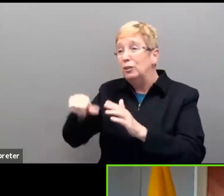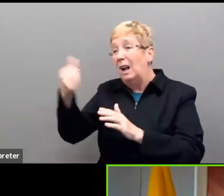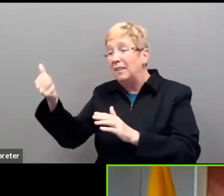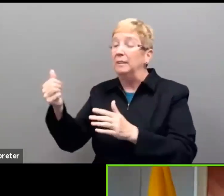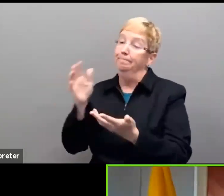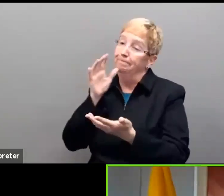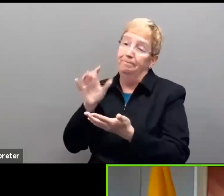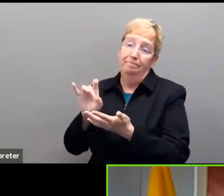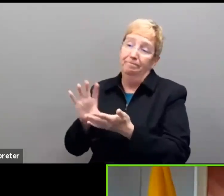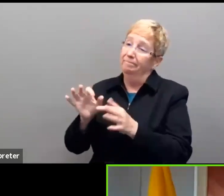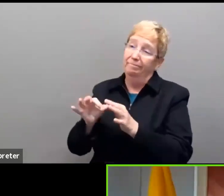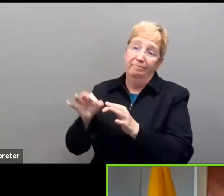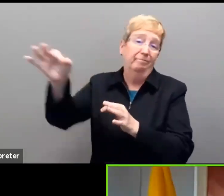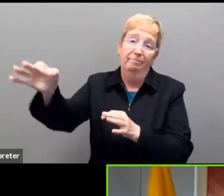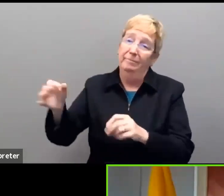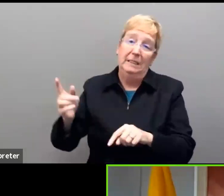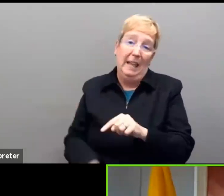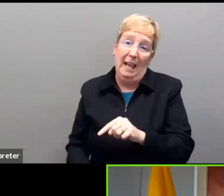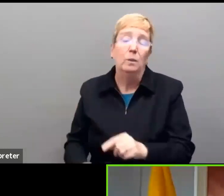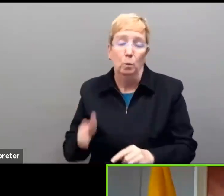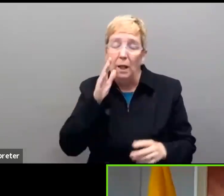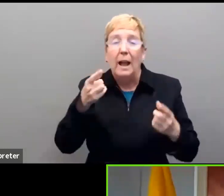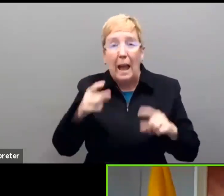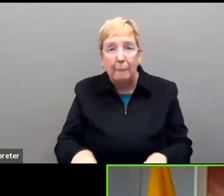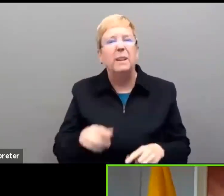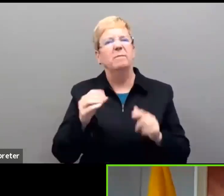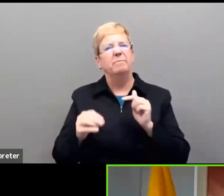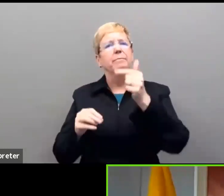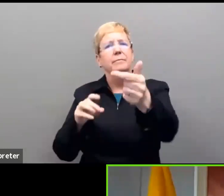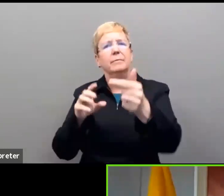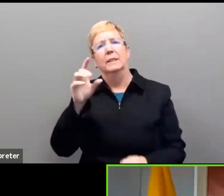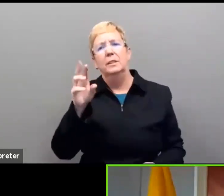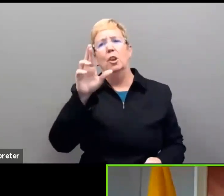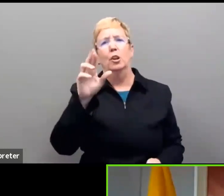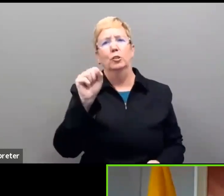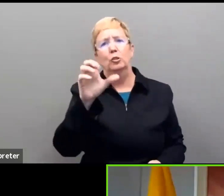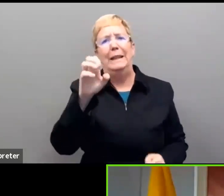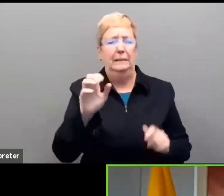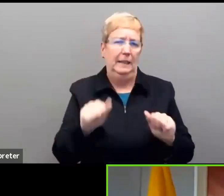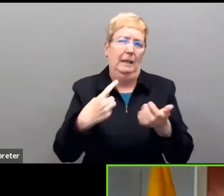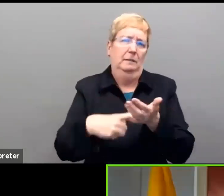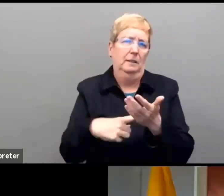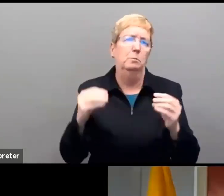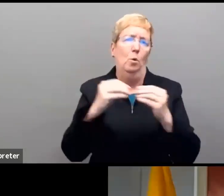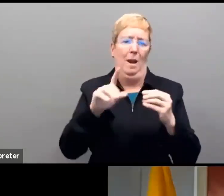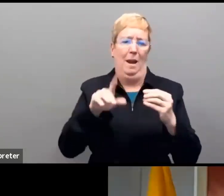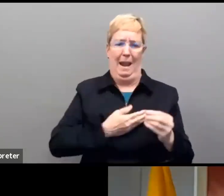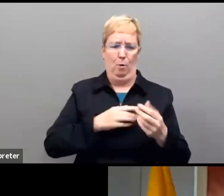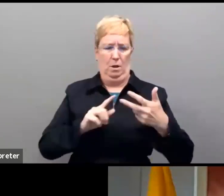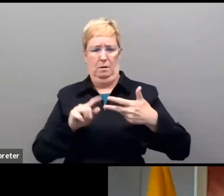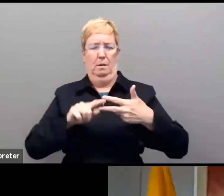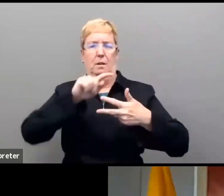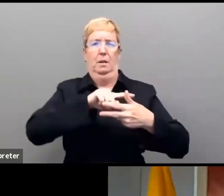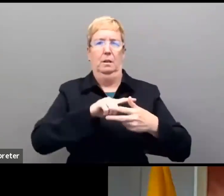hospitalizado. Y esa es nuestra preocupación y seguramente el doctor Grace tiene más información específica sobre esas